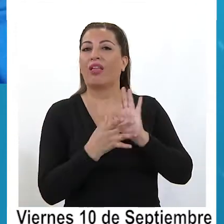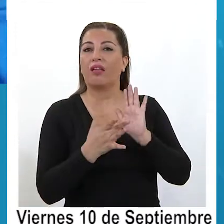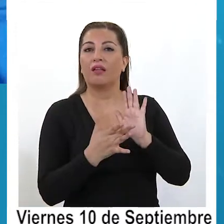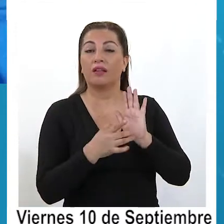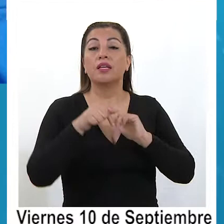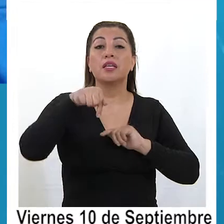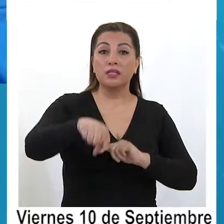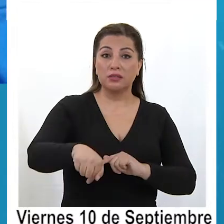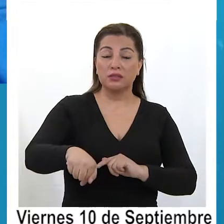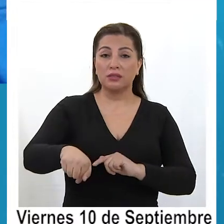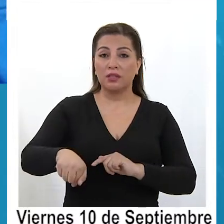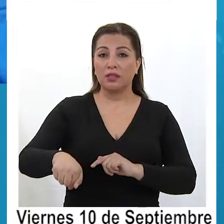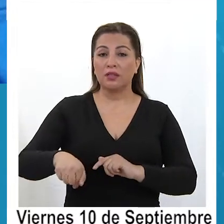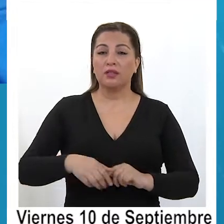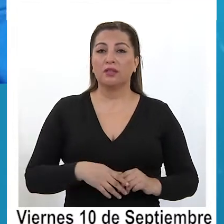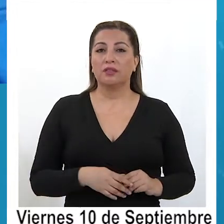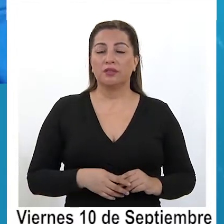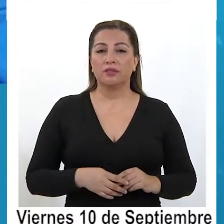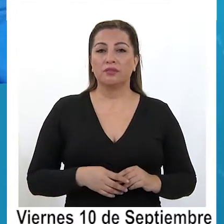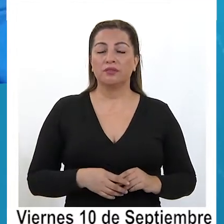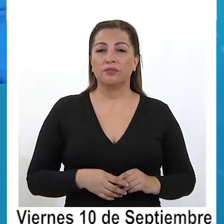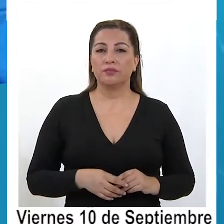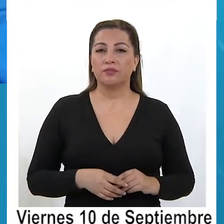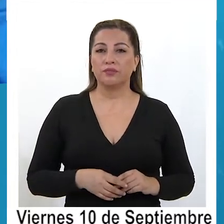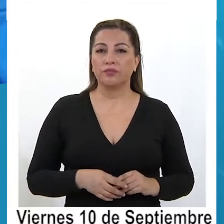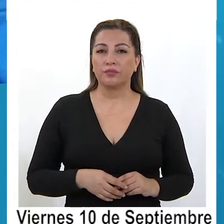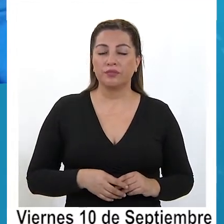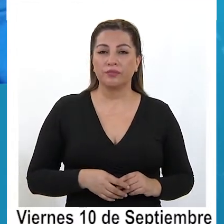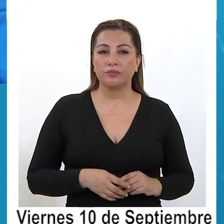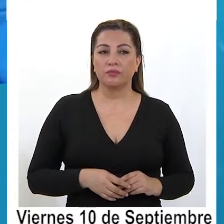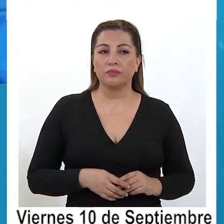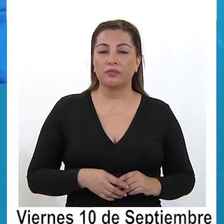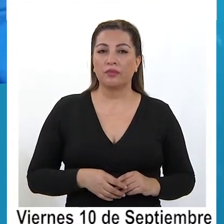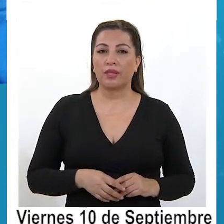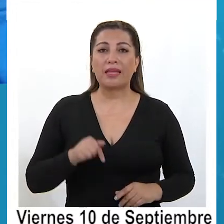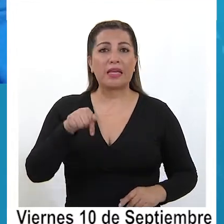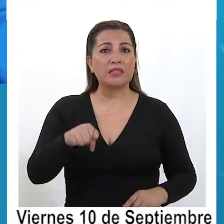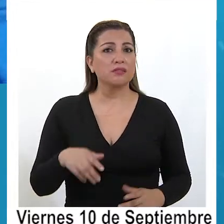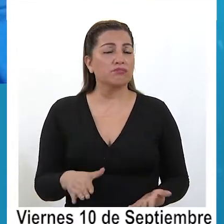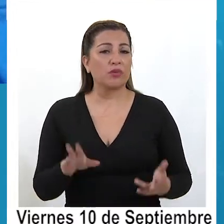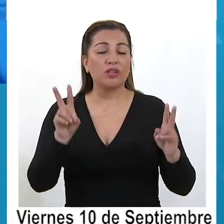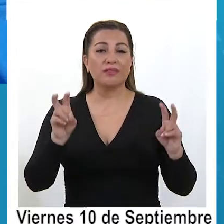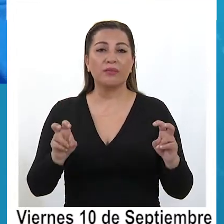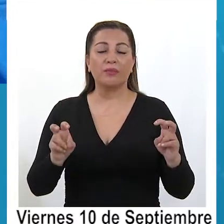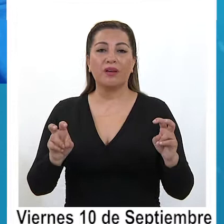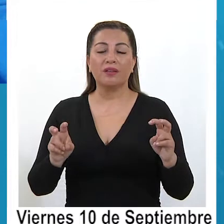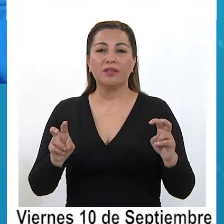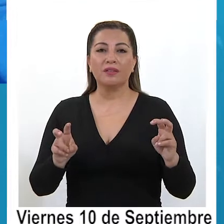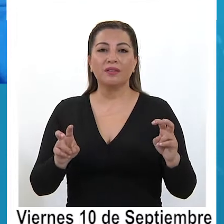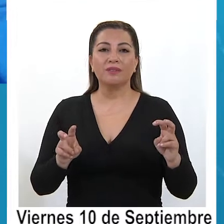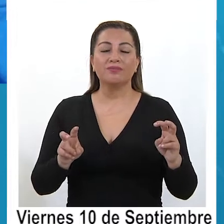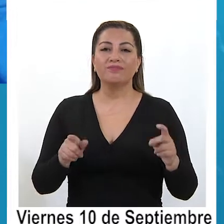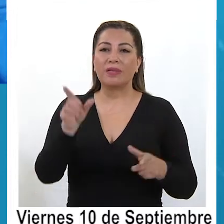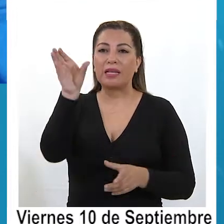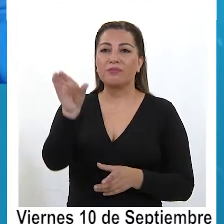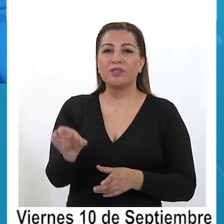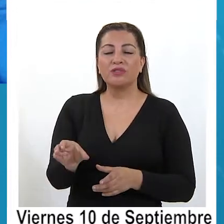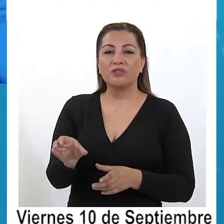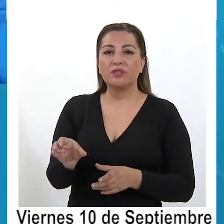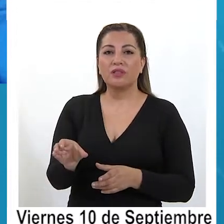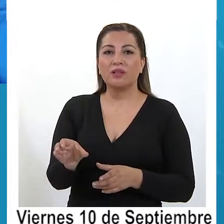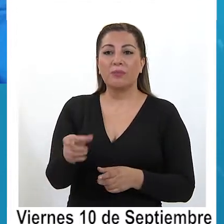penal respecto de lo que nos atañe esta jornada está vinculada al tráfico de migrantes que el legislador